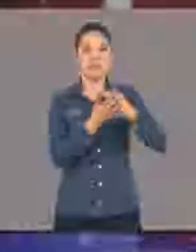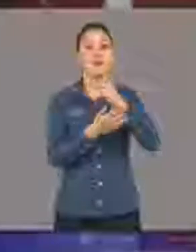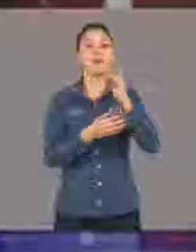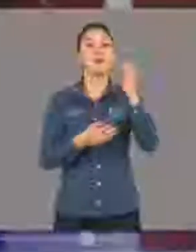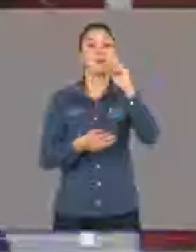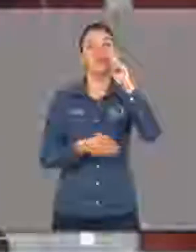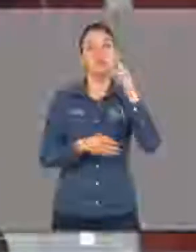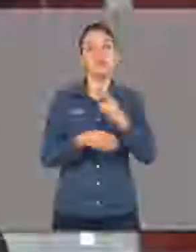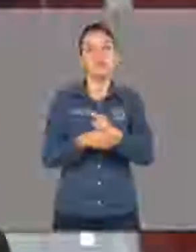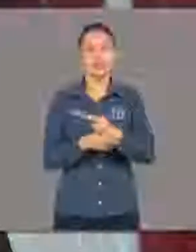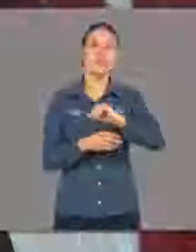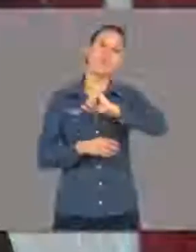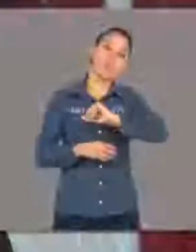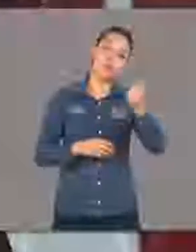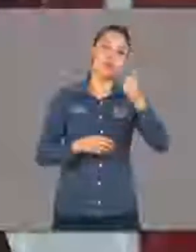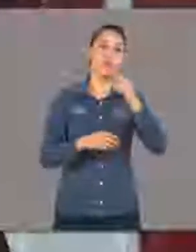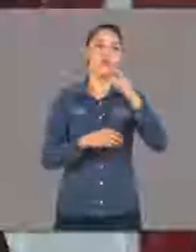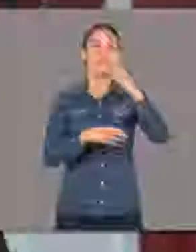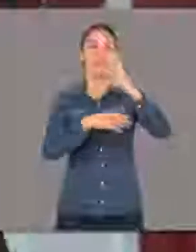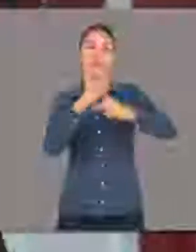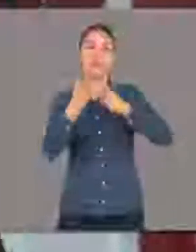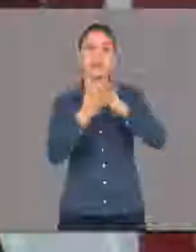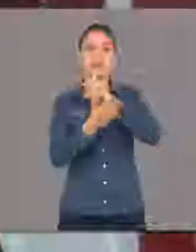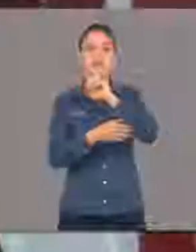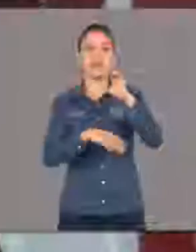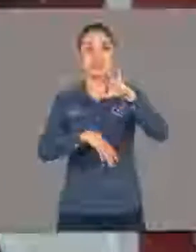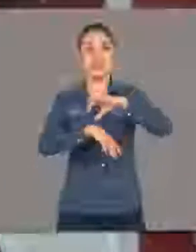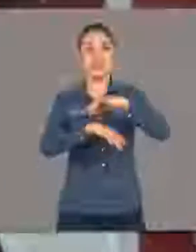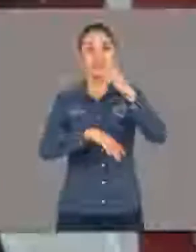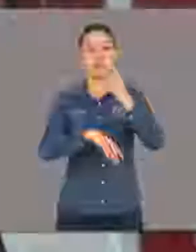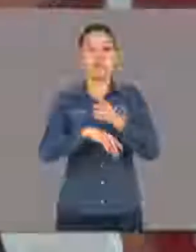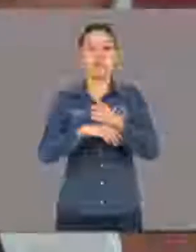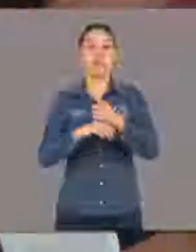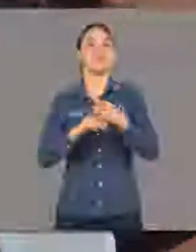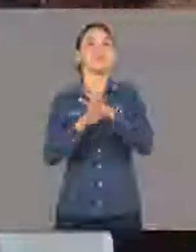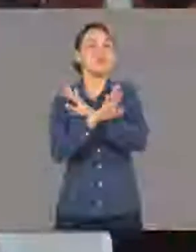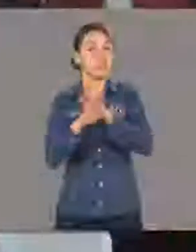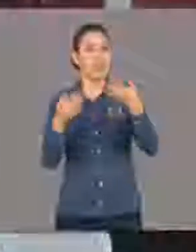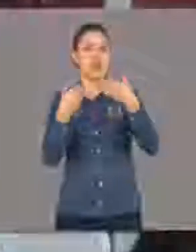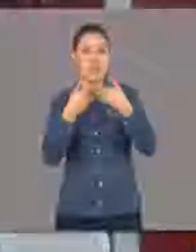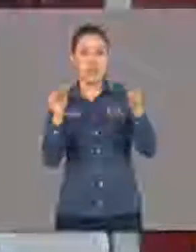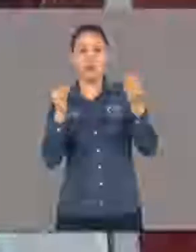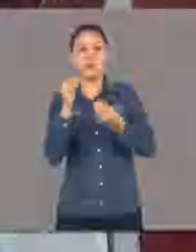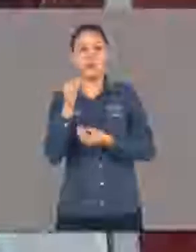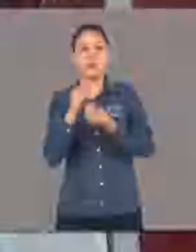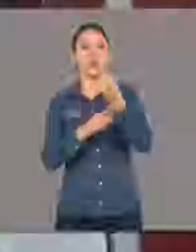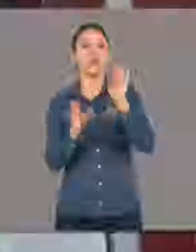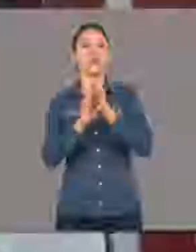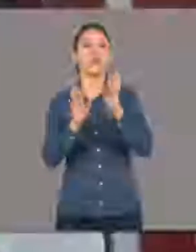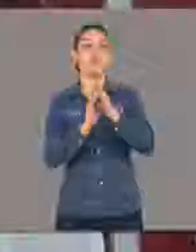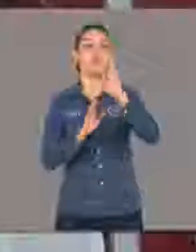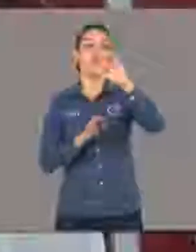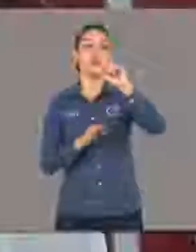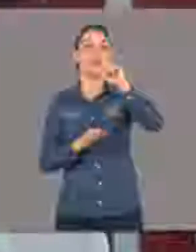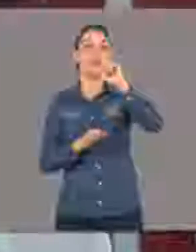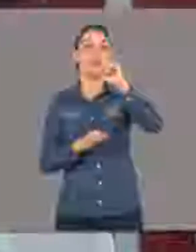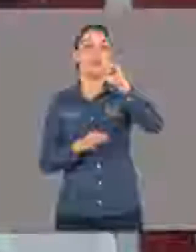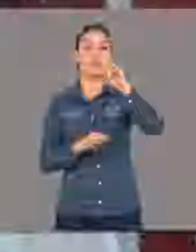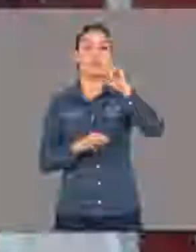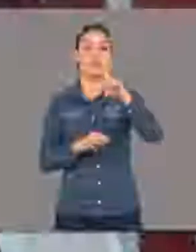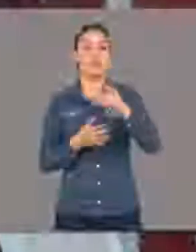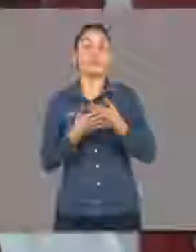más en materia de maestría y un programa de doctorado que recién se reacreditó con un programa de calidad de PNC,